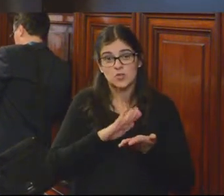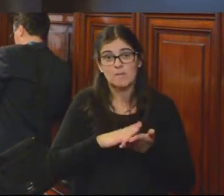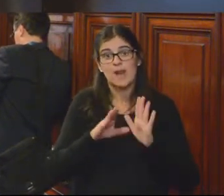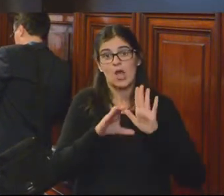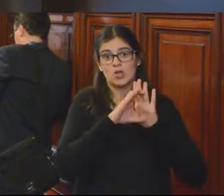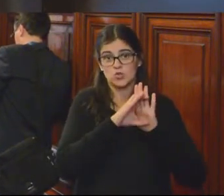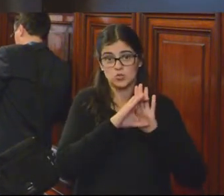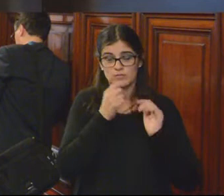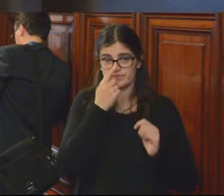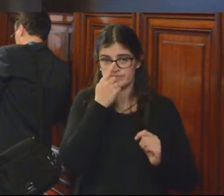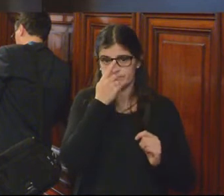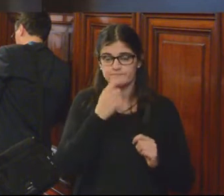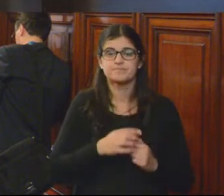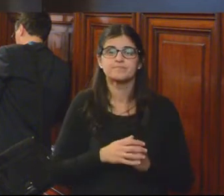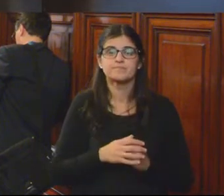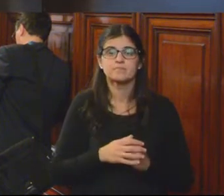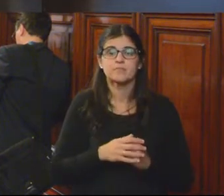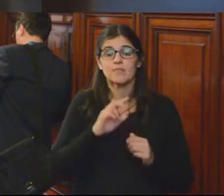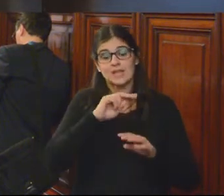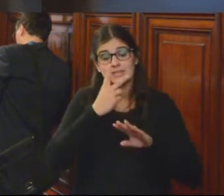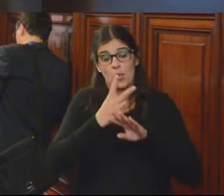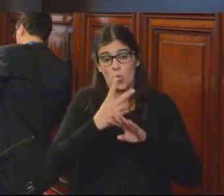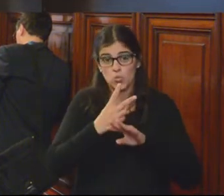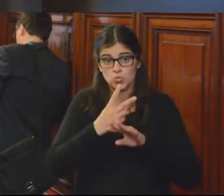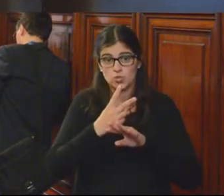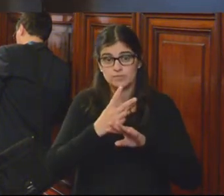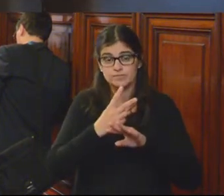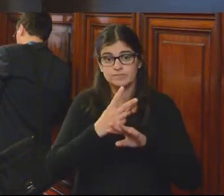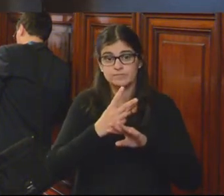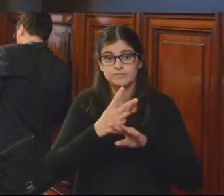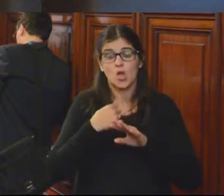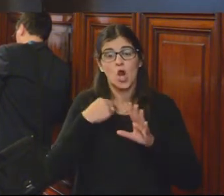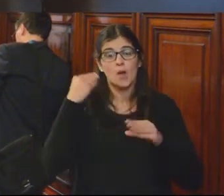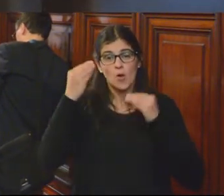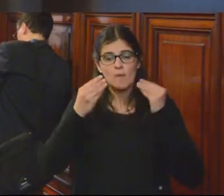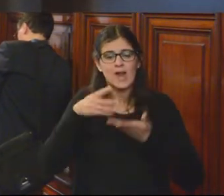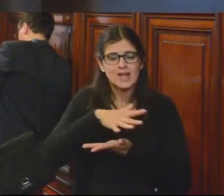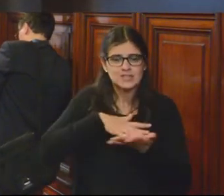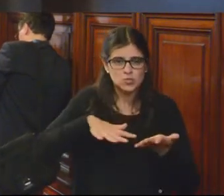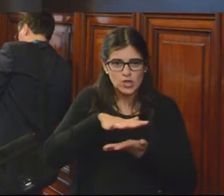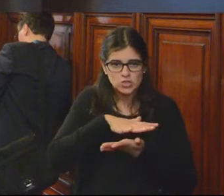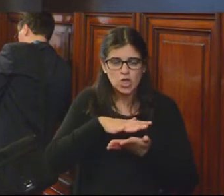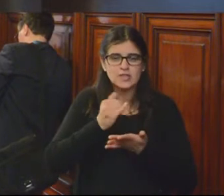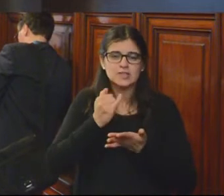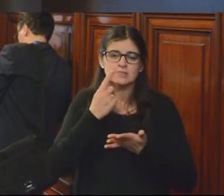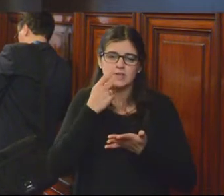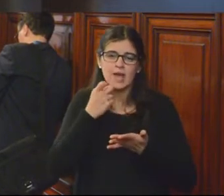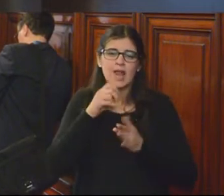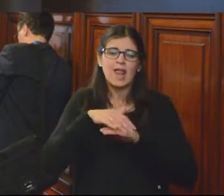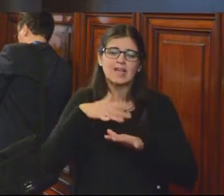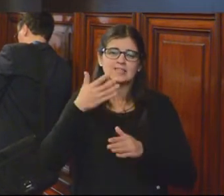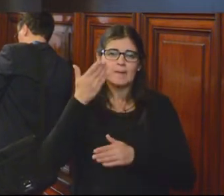Constitución. En segundo lugar, nos preocupa la situación que se ha producido con la Asamblea